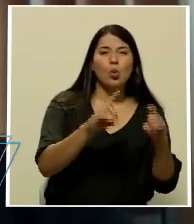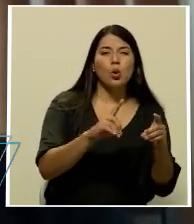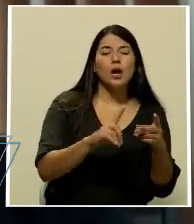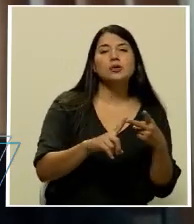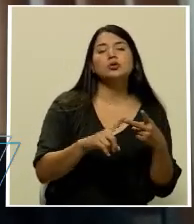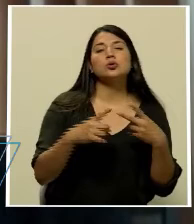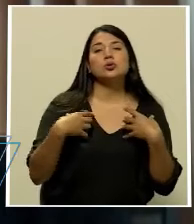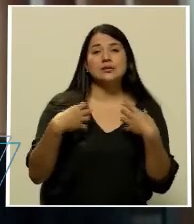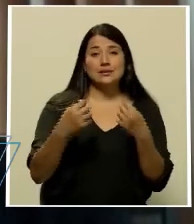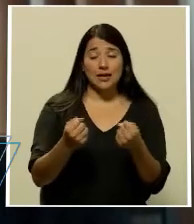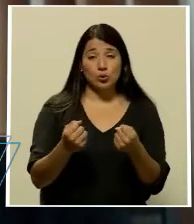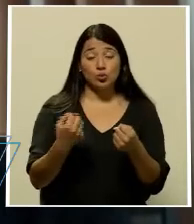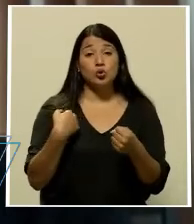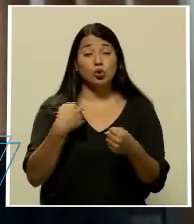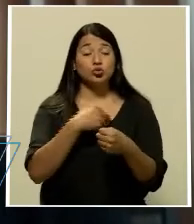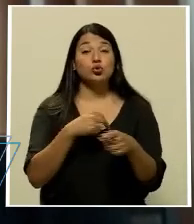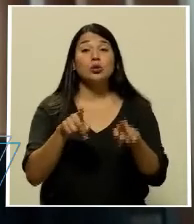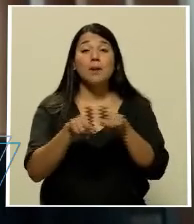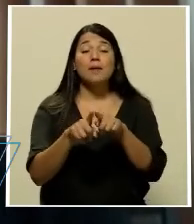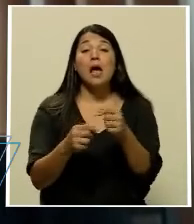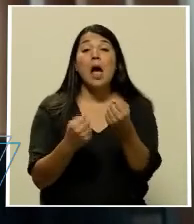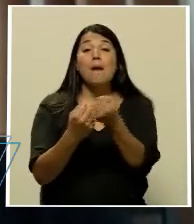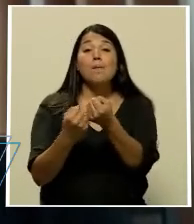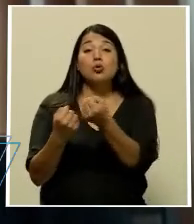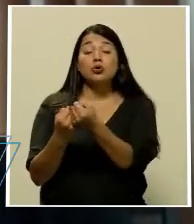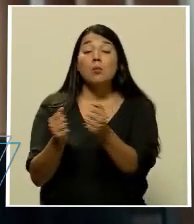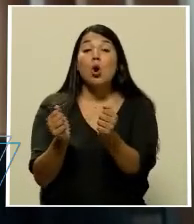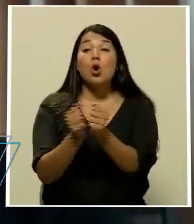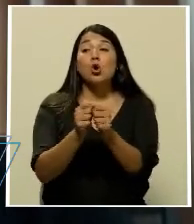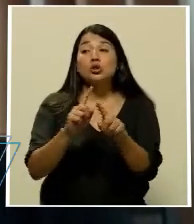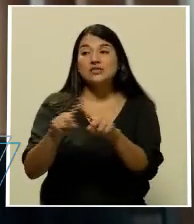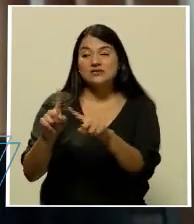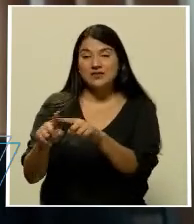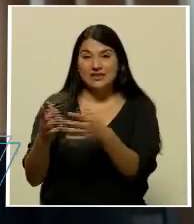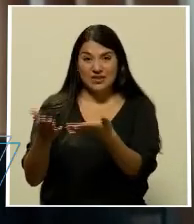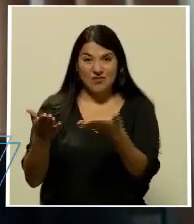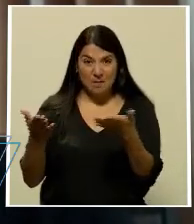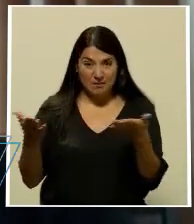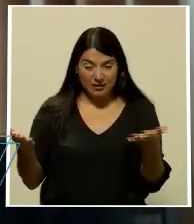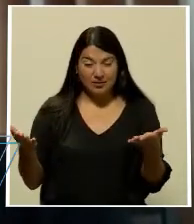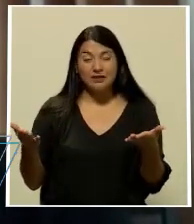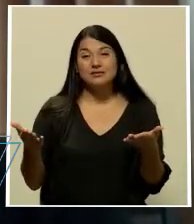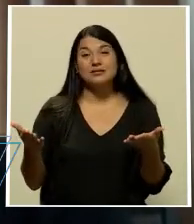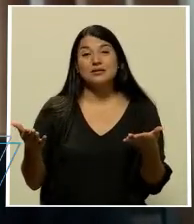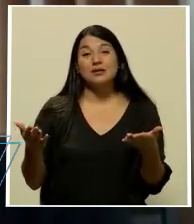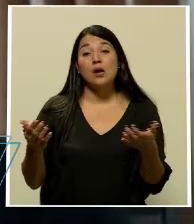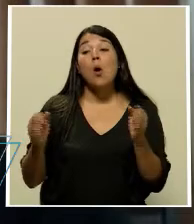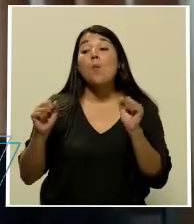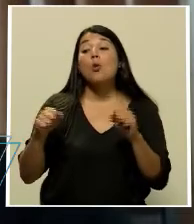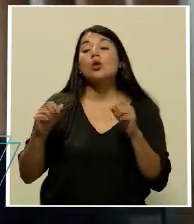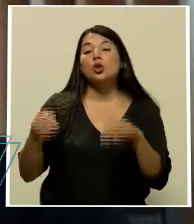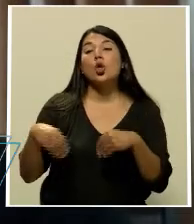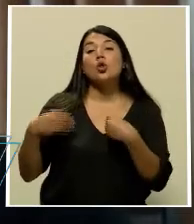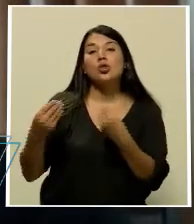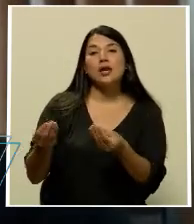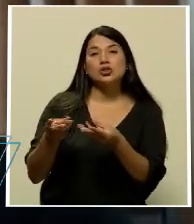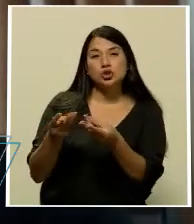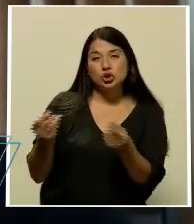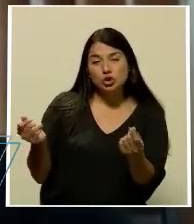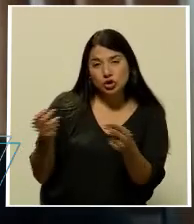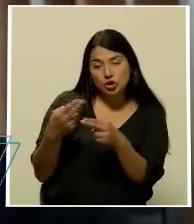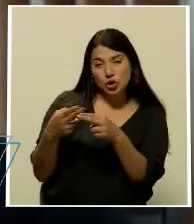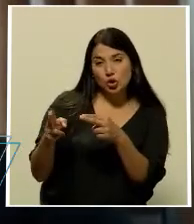Hemos apoyado con diferentes herramientas y recursos dando soluciones